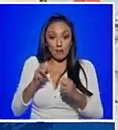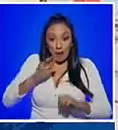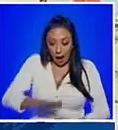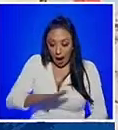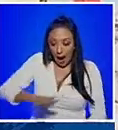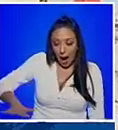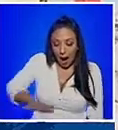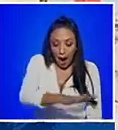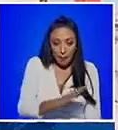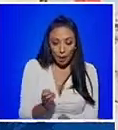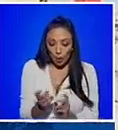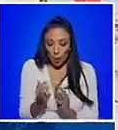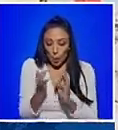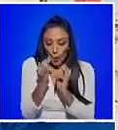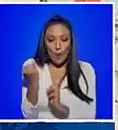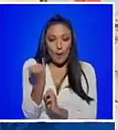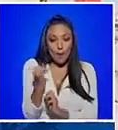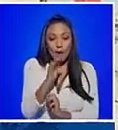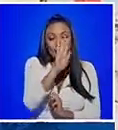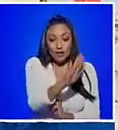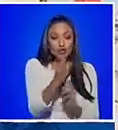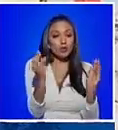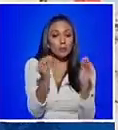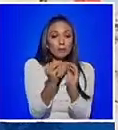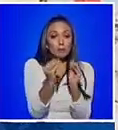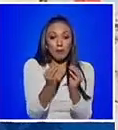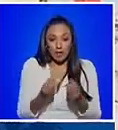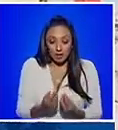verdosa o oscura, pero lo que hay es una sobrecarga de